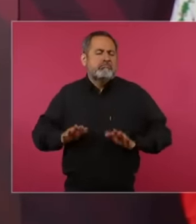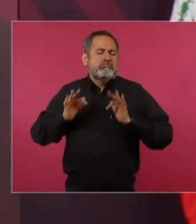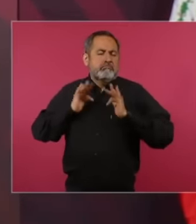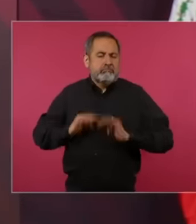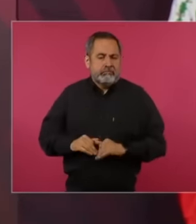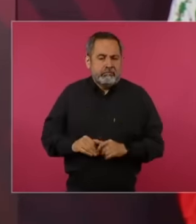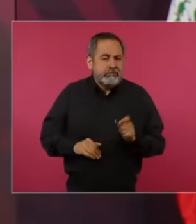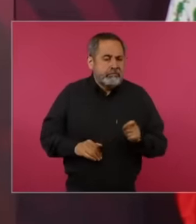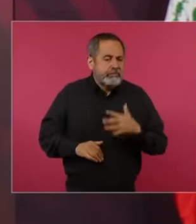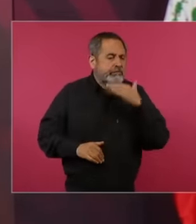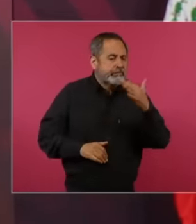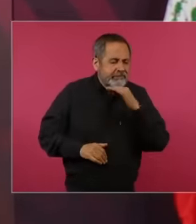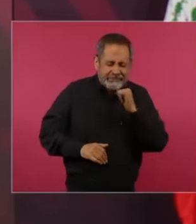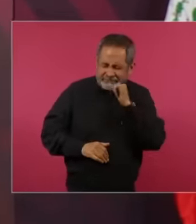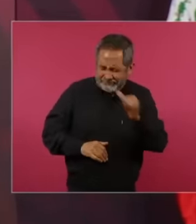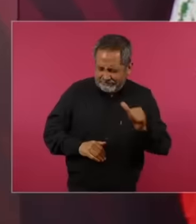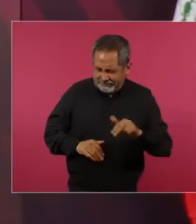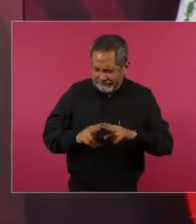Solo no robar.